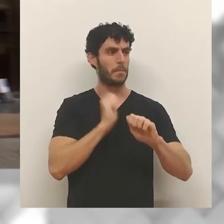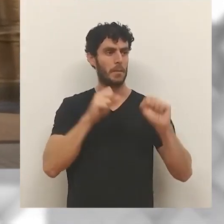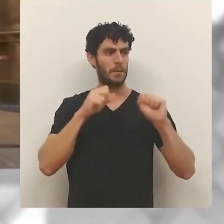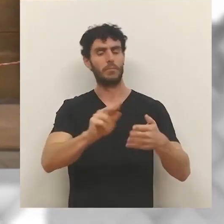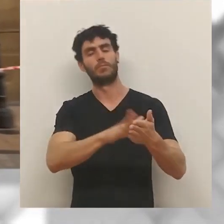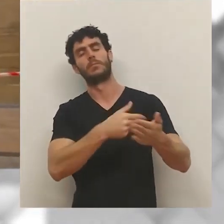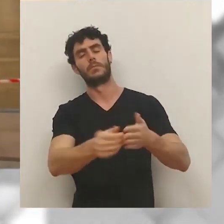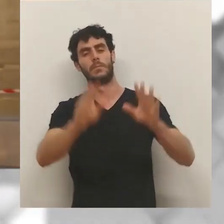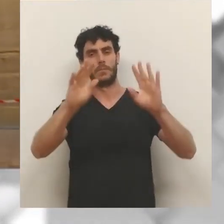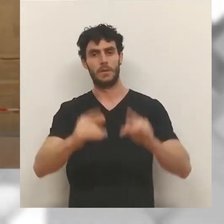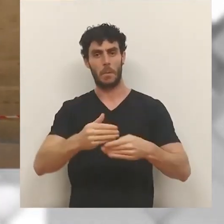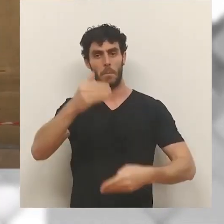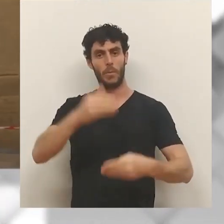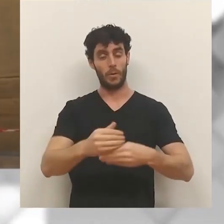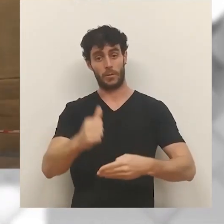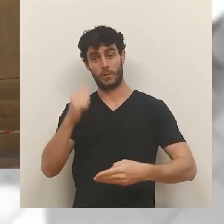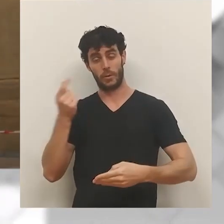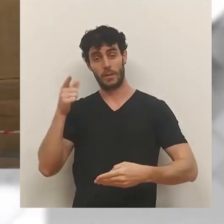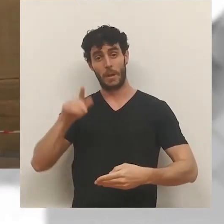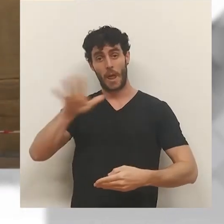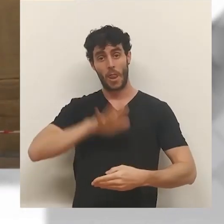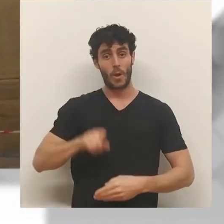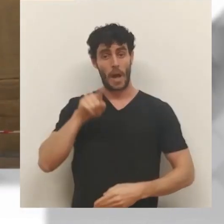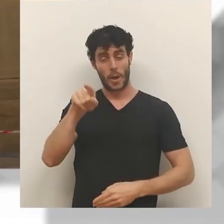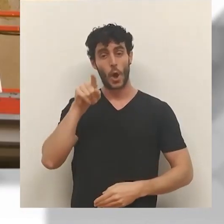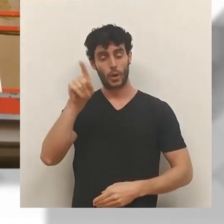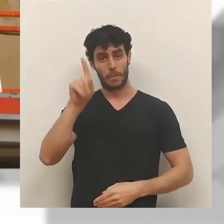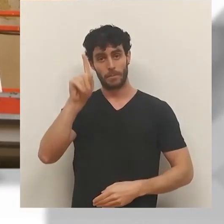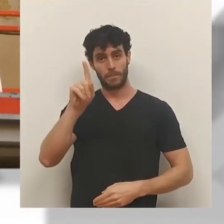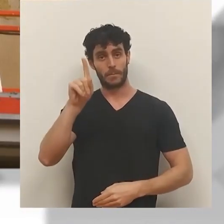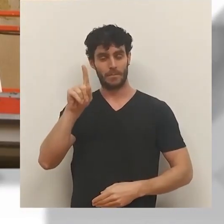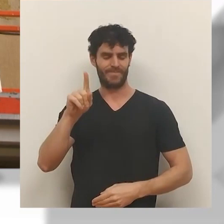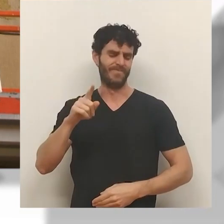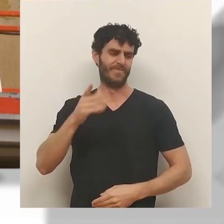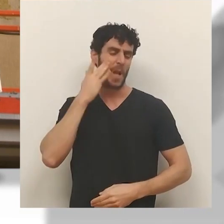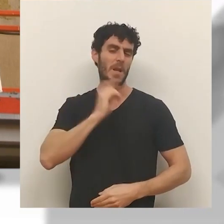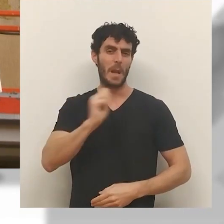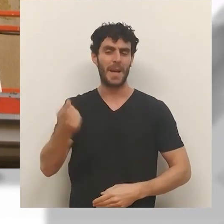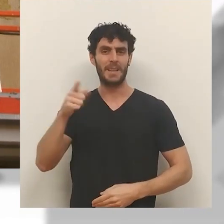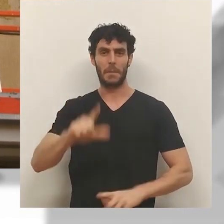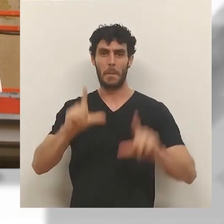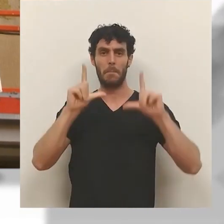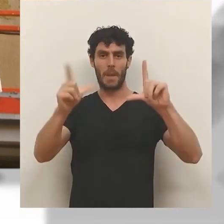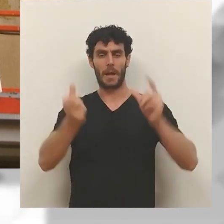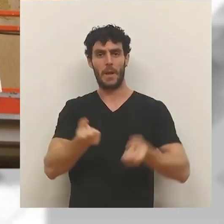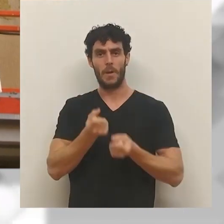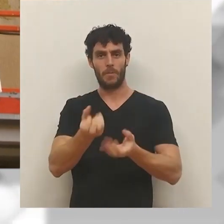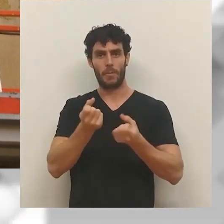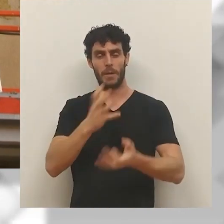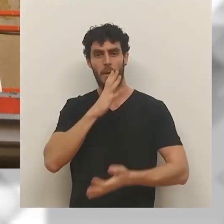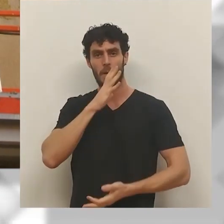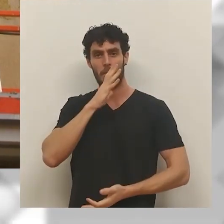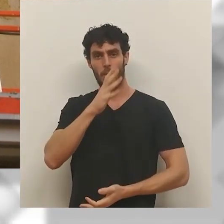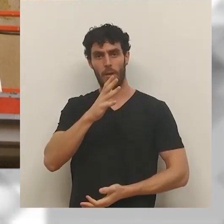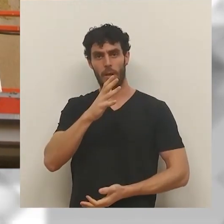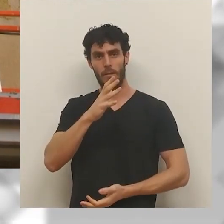vigente sobre patrimonio, sin picado y con mortero. Esto en el Muro Sur, mientras que la de la zona norte se limpiará en lo posible y se